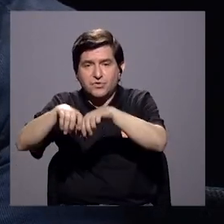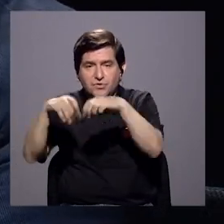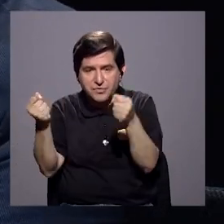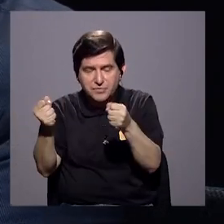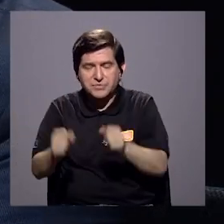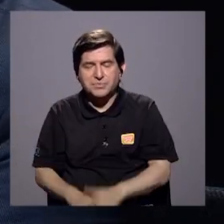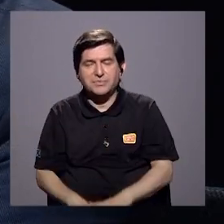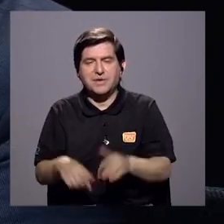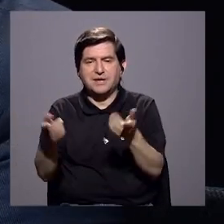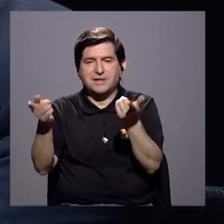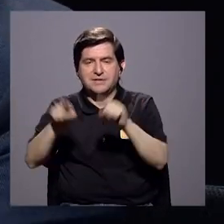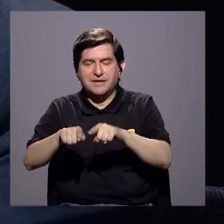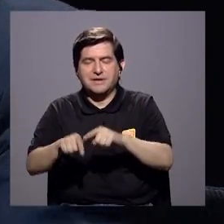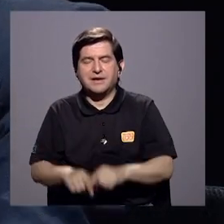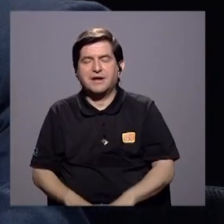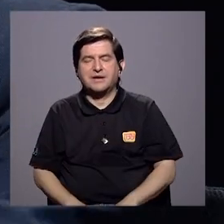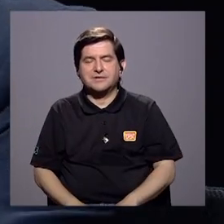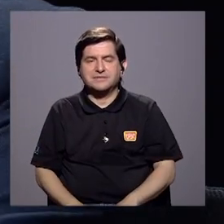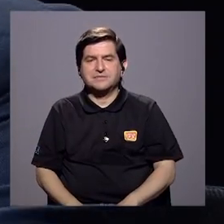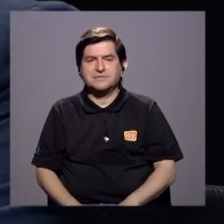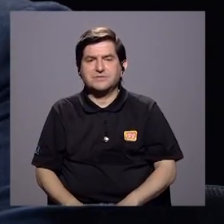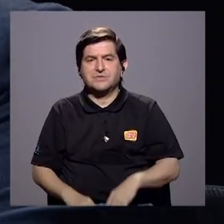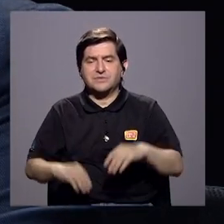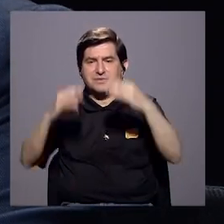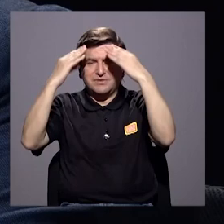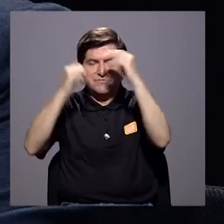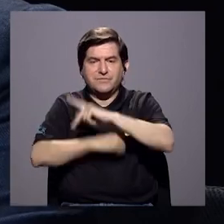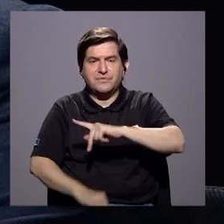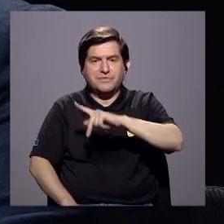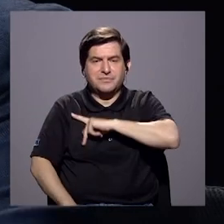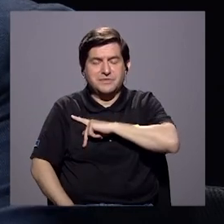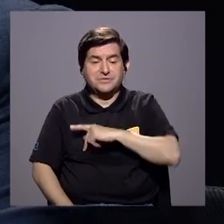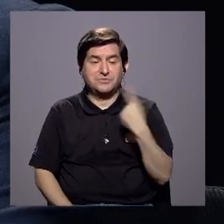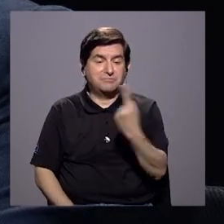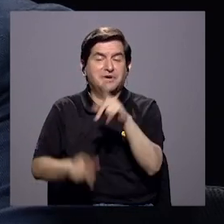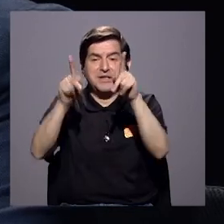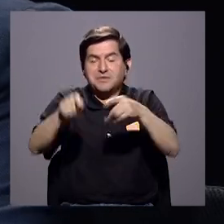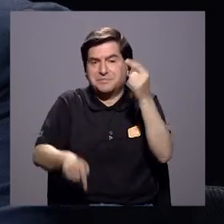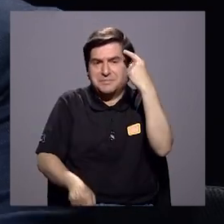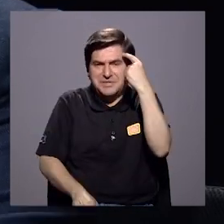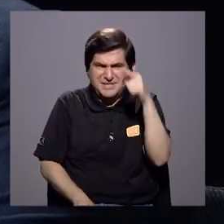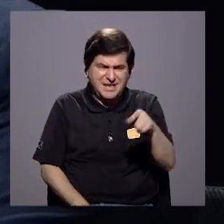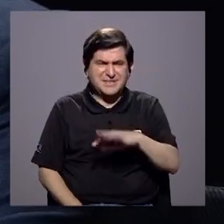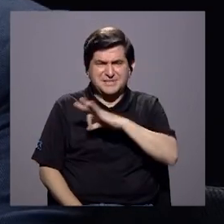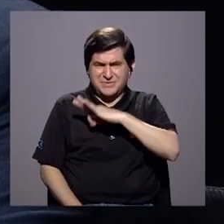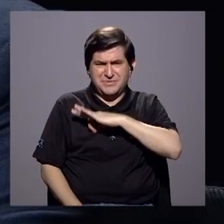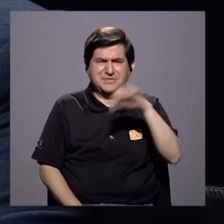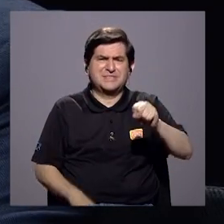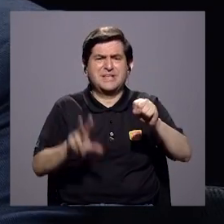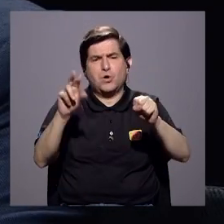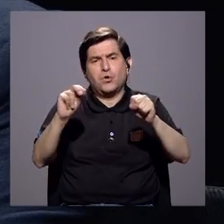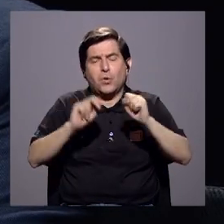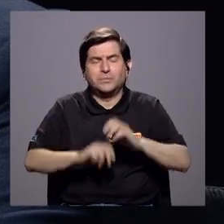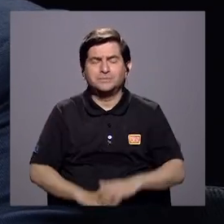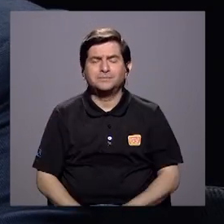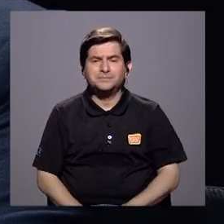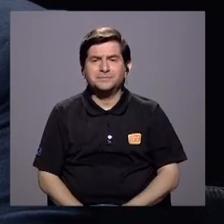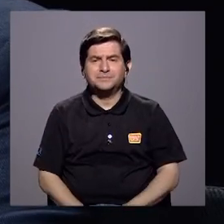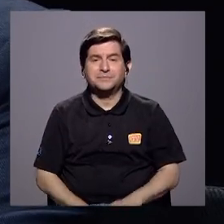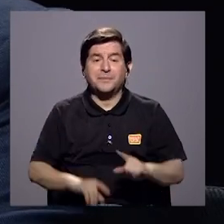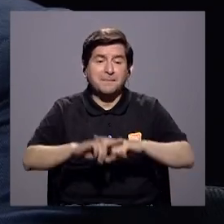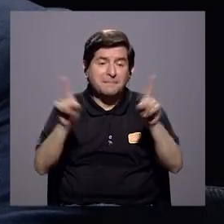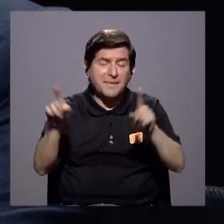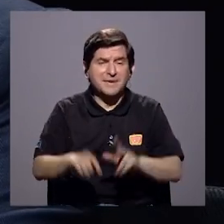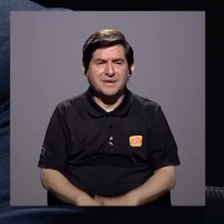violación de datos personales quedará en el análisis de cada persona que nos está viendo si esto es conveniente o no es conveniente pero